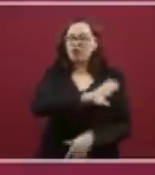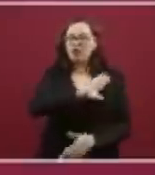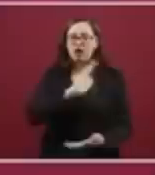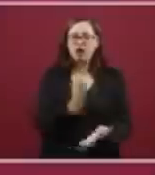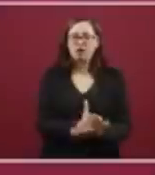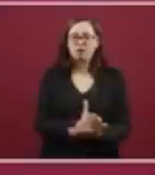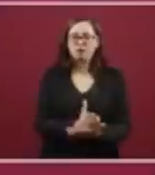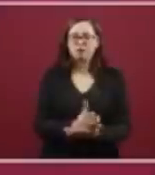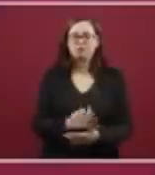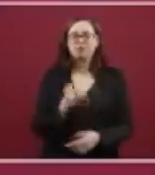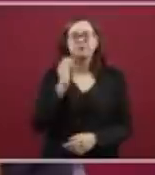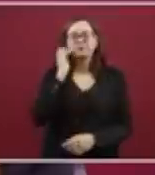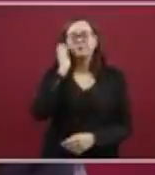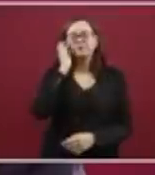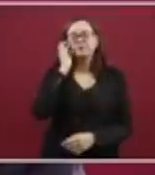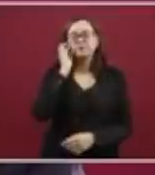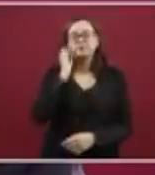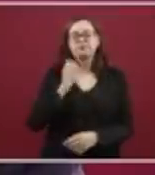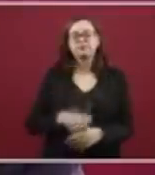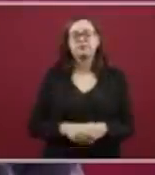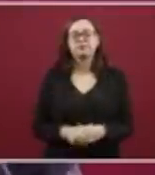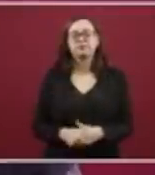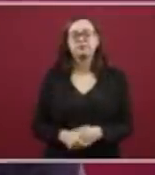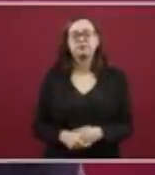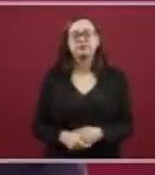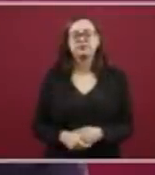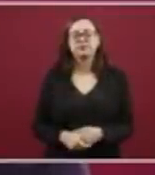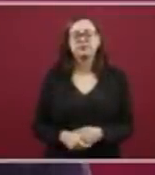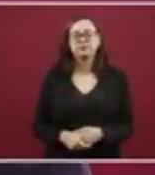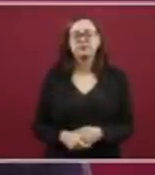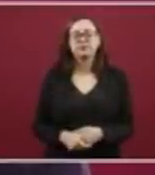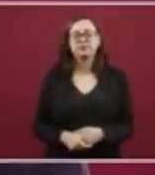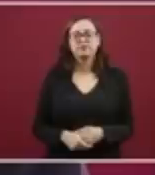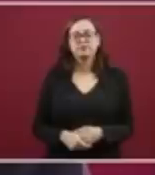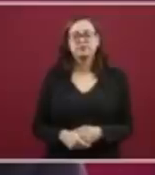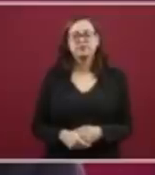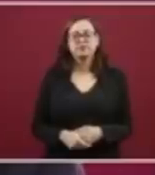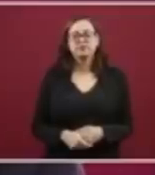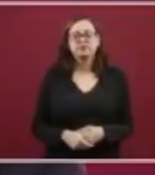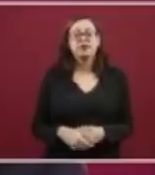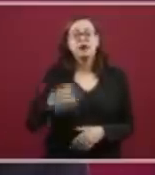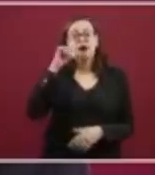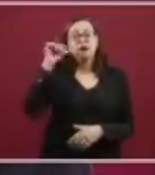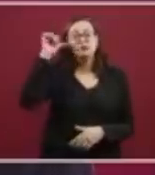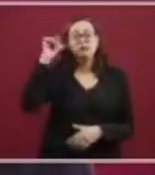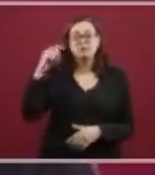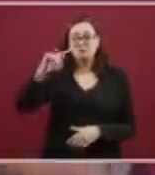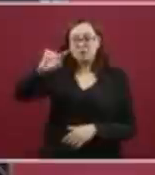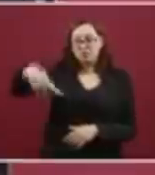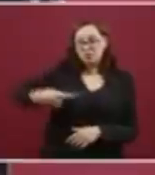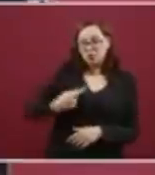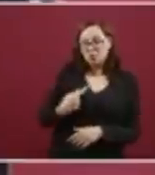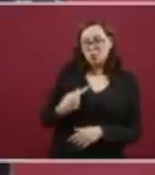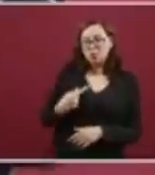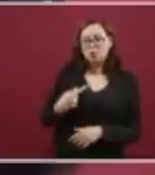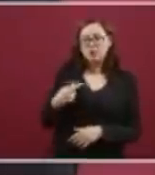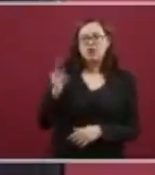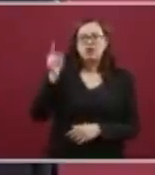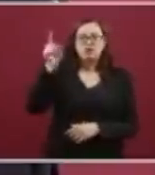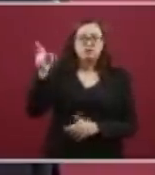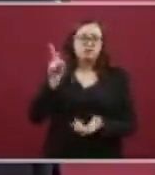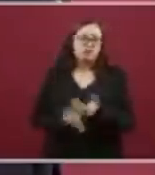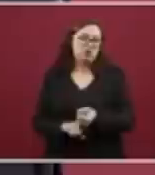Ayer me preguntaban sobre la actitud de jueces del Poder